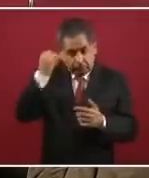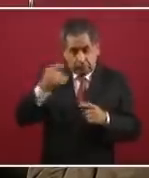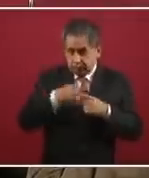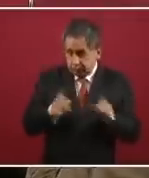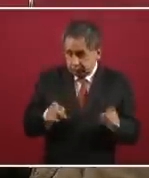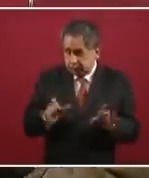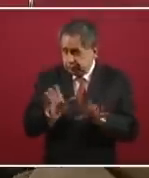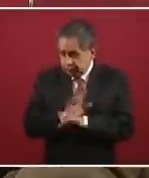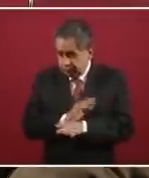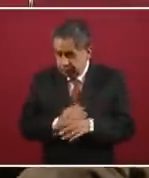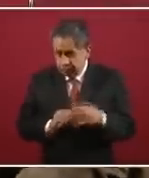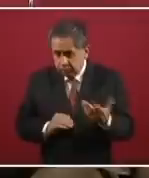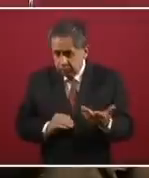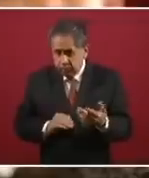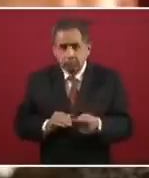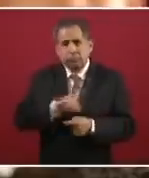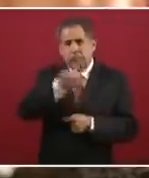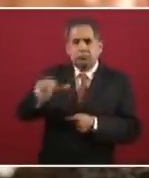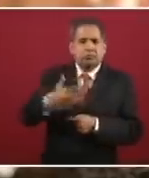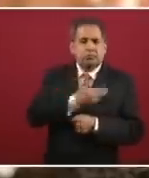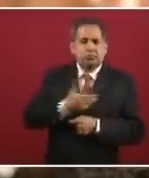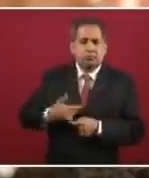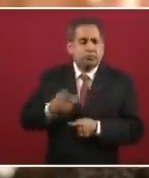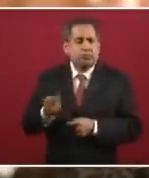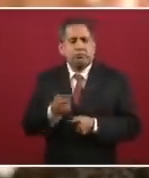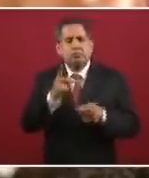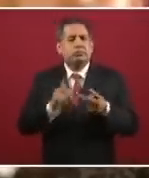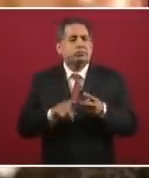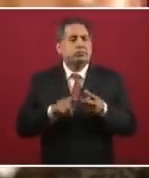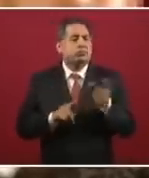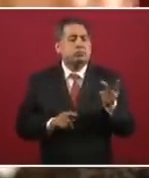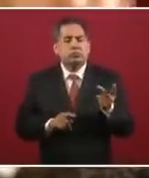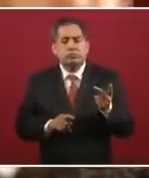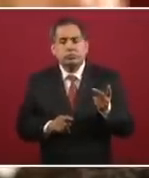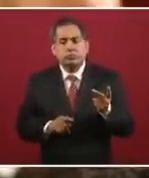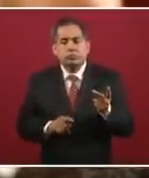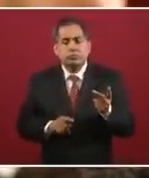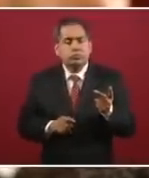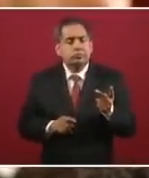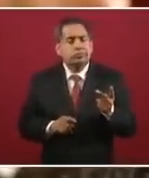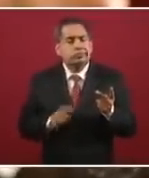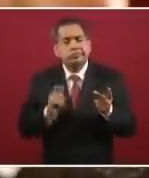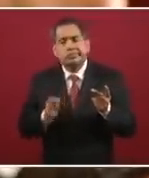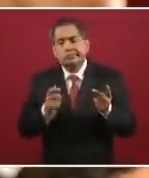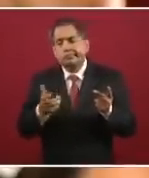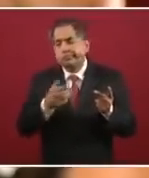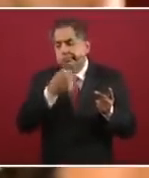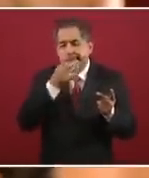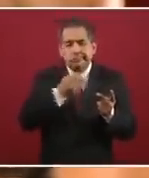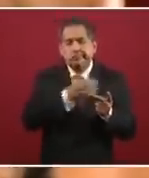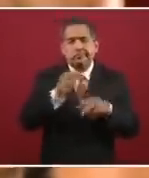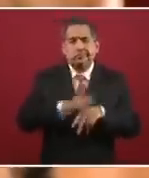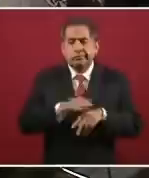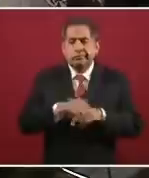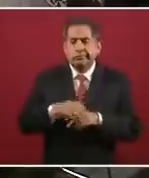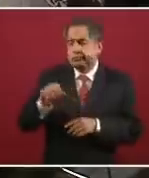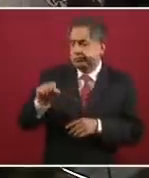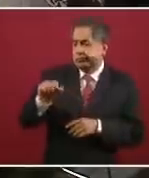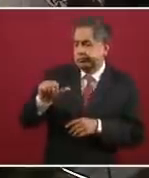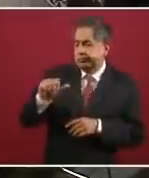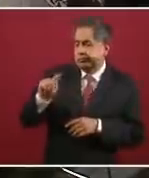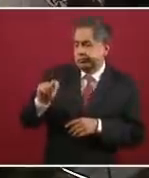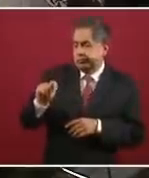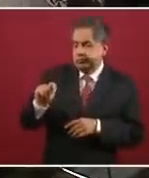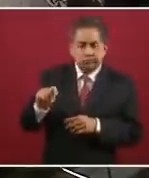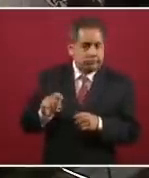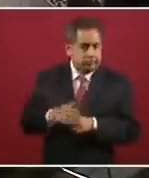Trump. Y al presidente, más adelante, si me permite preguntarle sobre estas nuevas herramientas que se anuncia por parte del SAT, presidente,